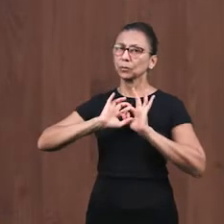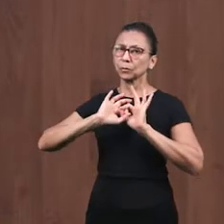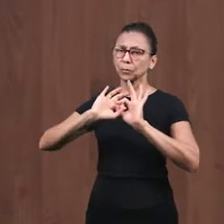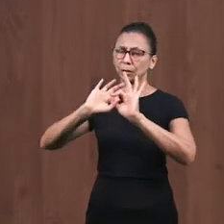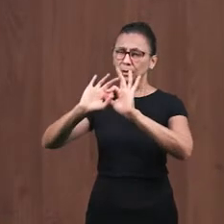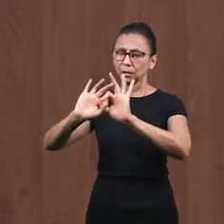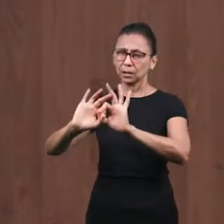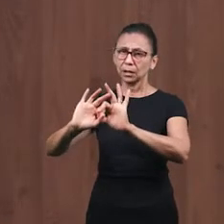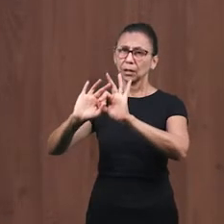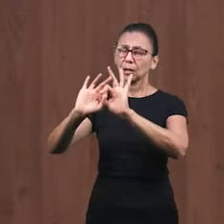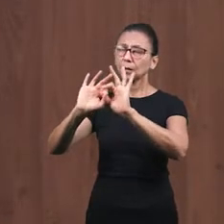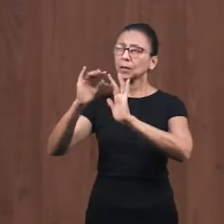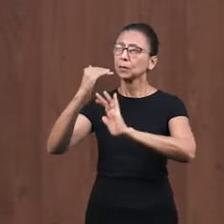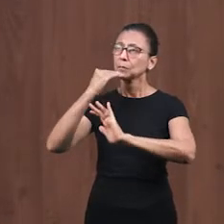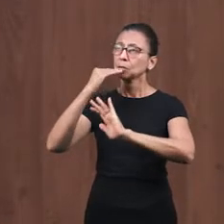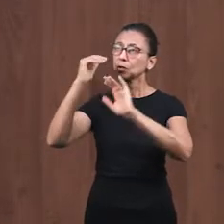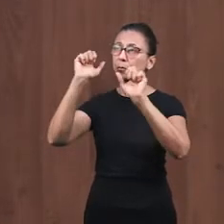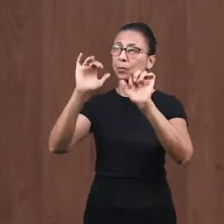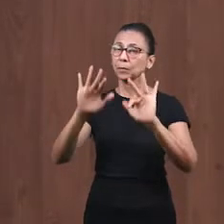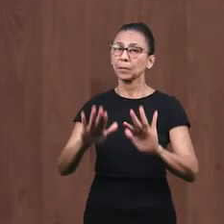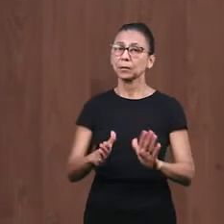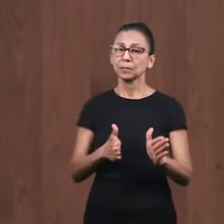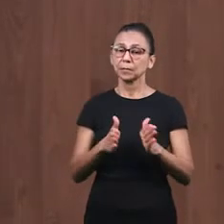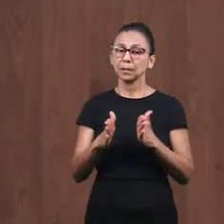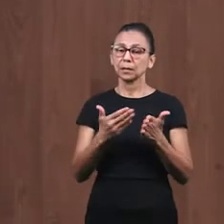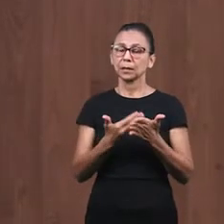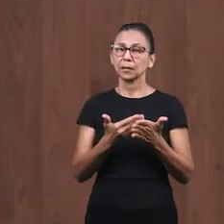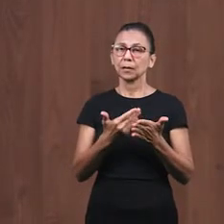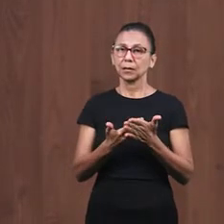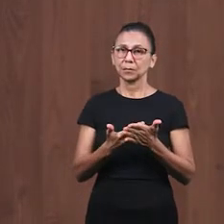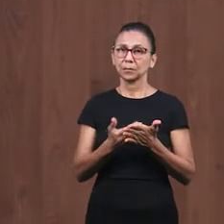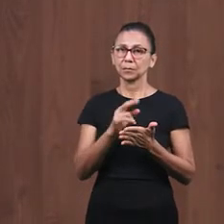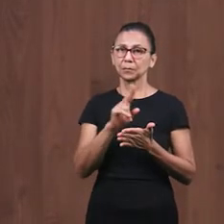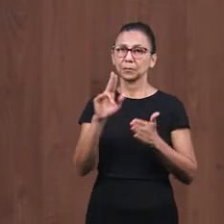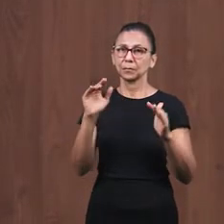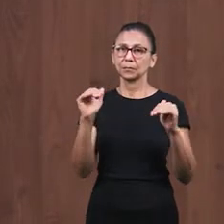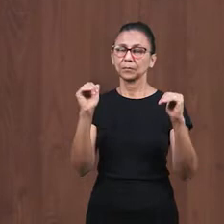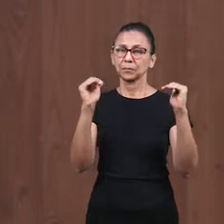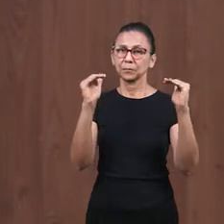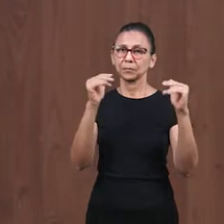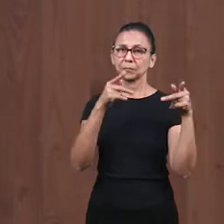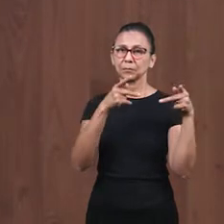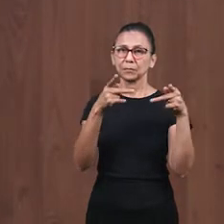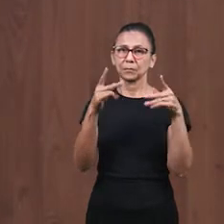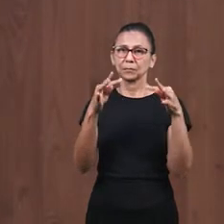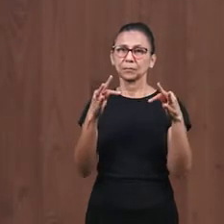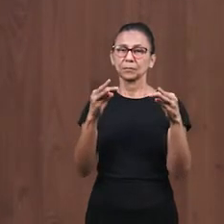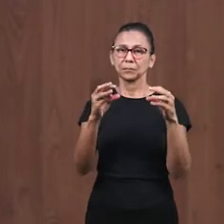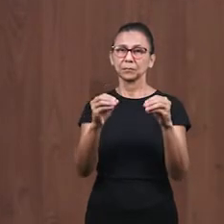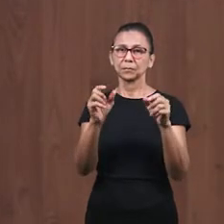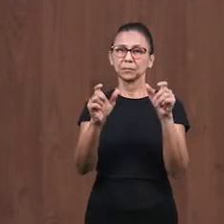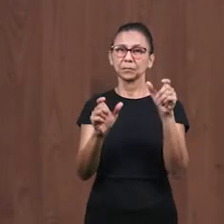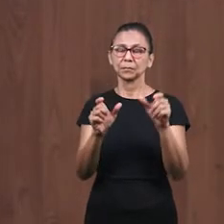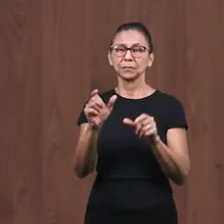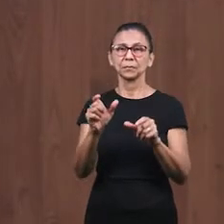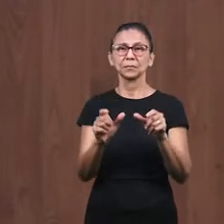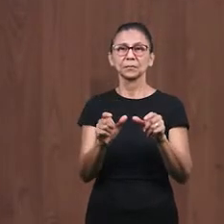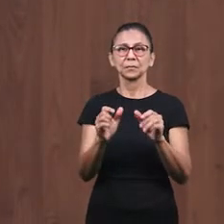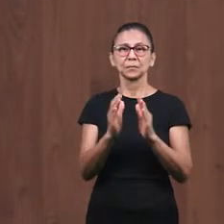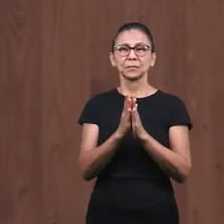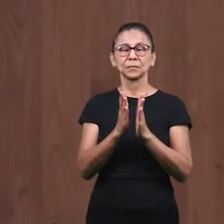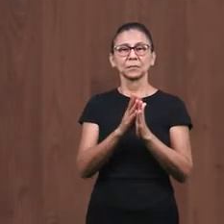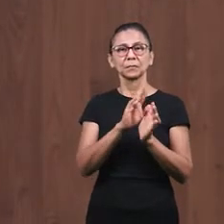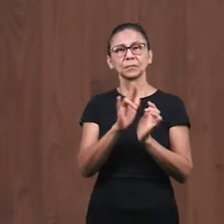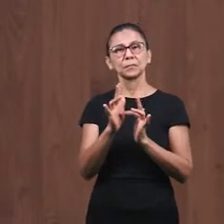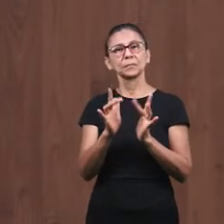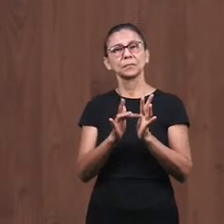la comunión. Da una bendición en esta clase. Glorifico tu nombre. Visita a todos. Oramos así en